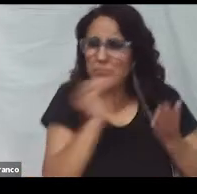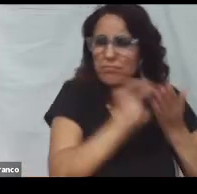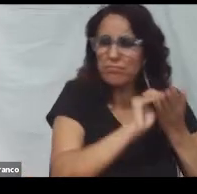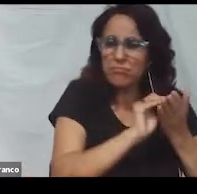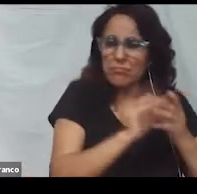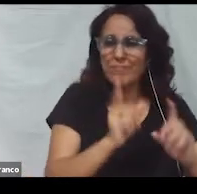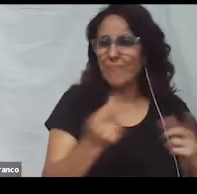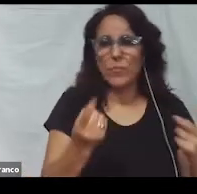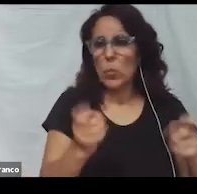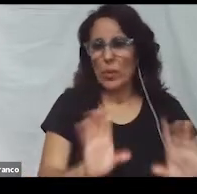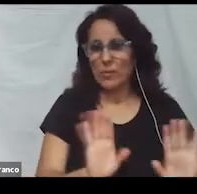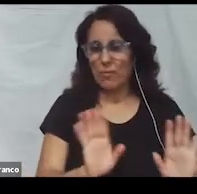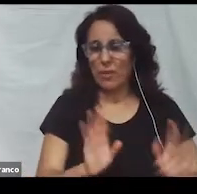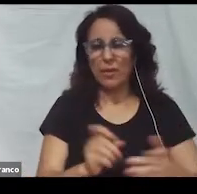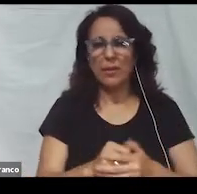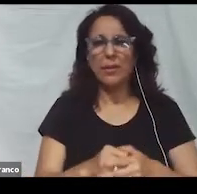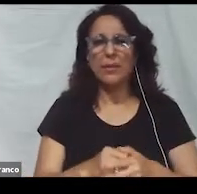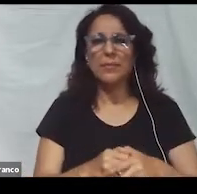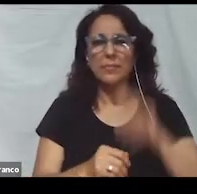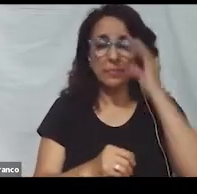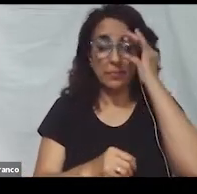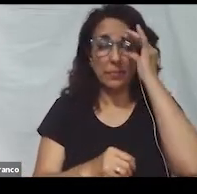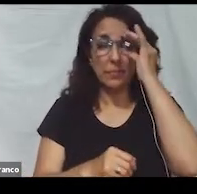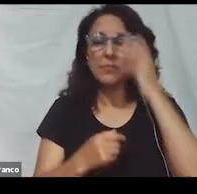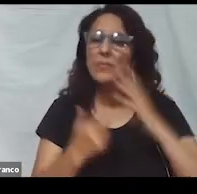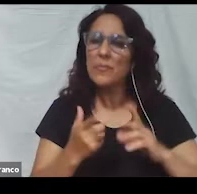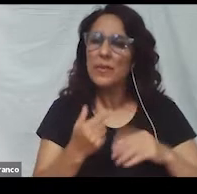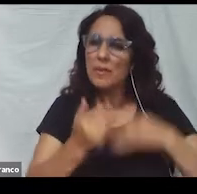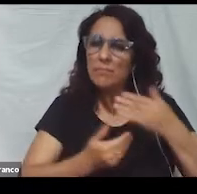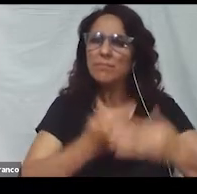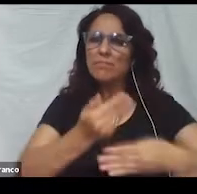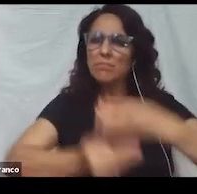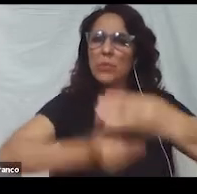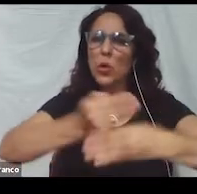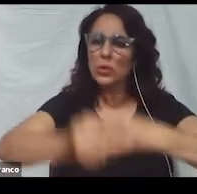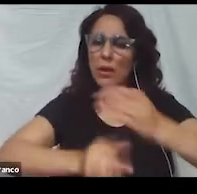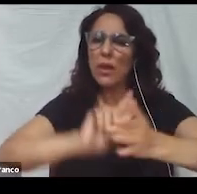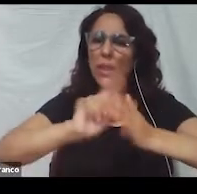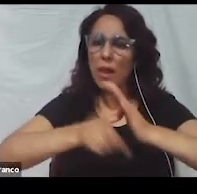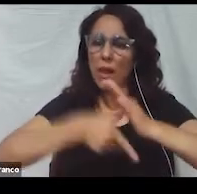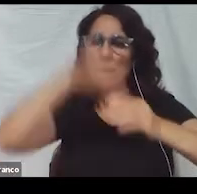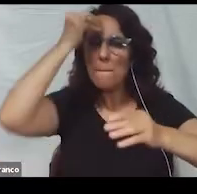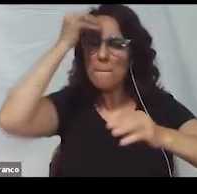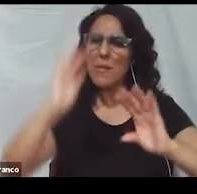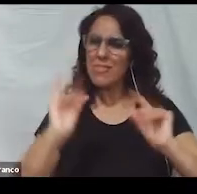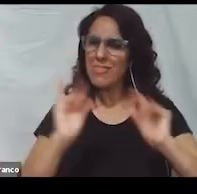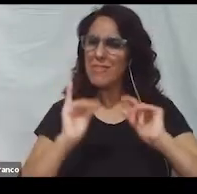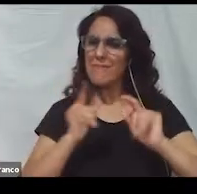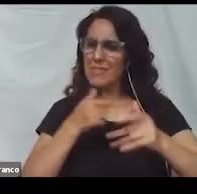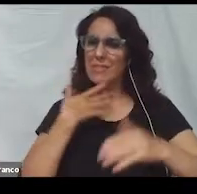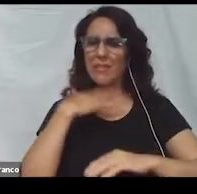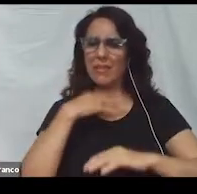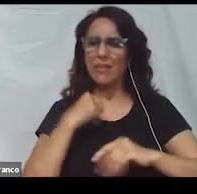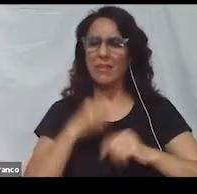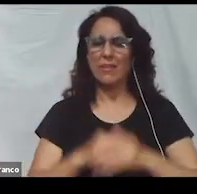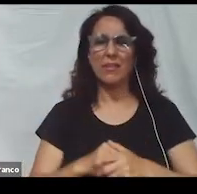veces no es exactamente necesario. Una tabla tiene su carga, digamos, de procesamiento en la mente humana, entonces es un poco más difícil de